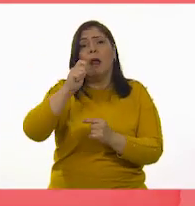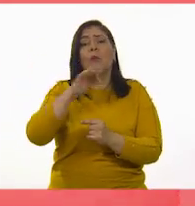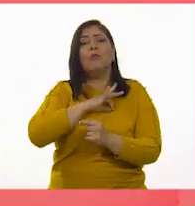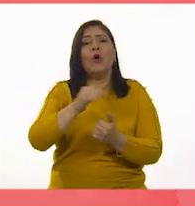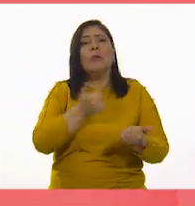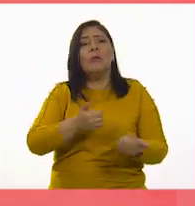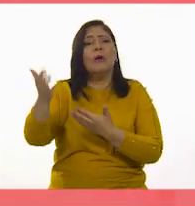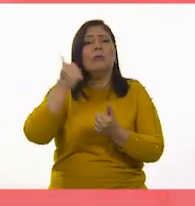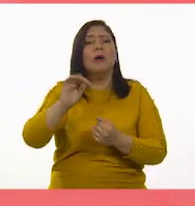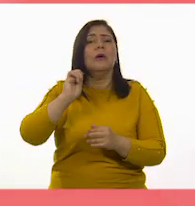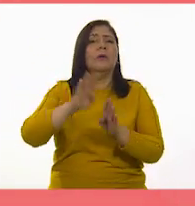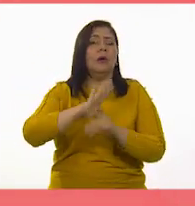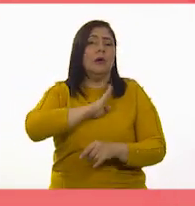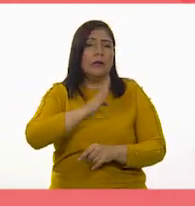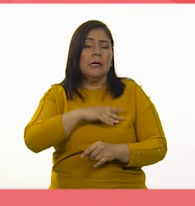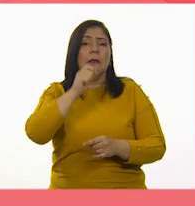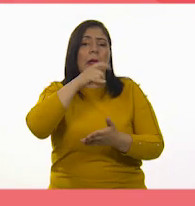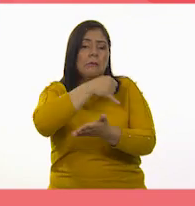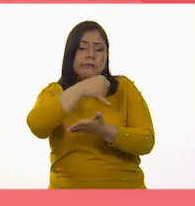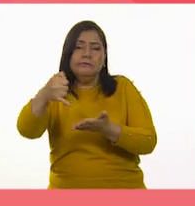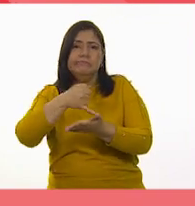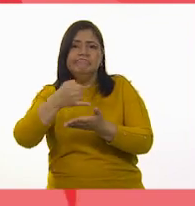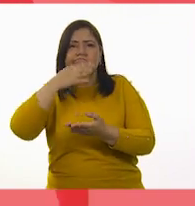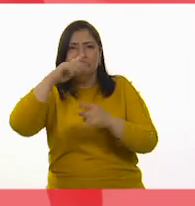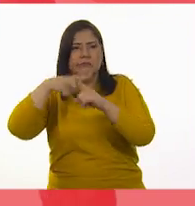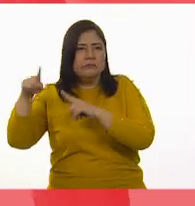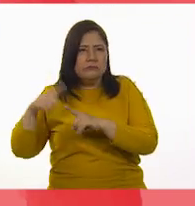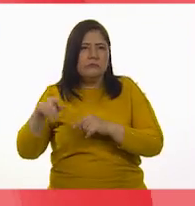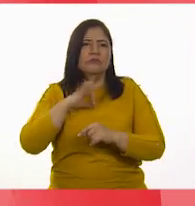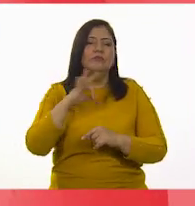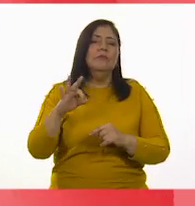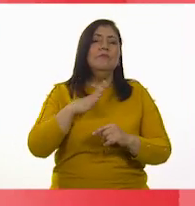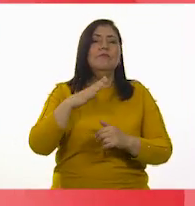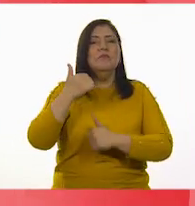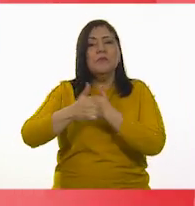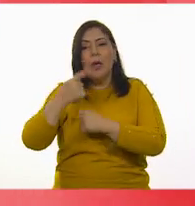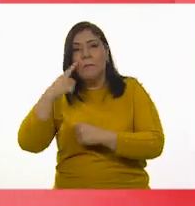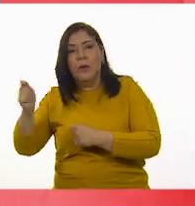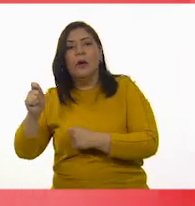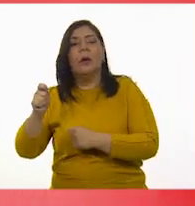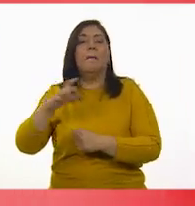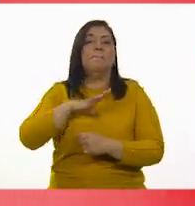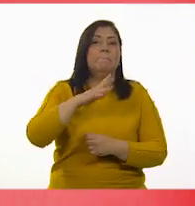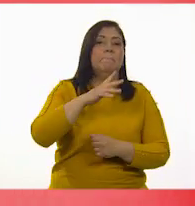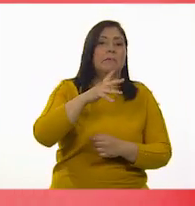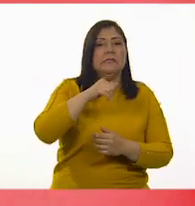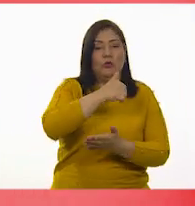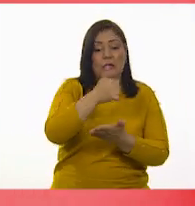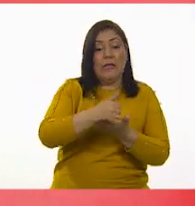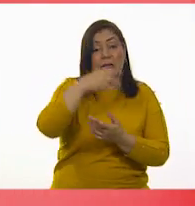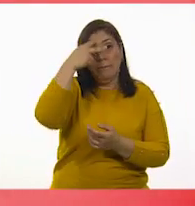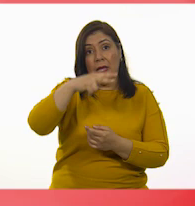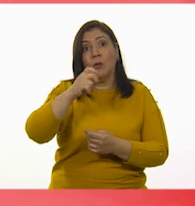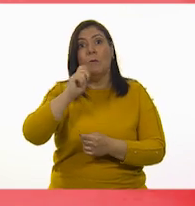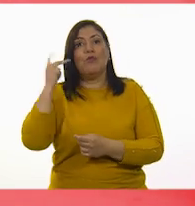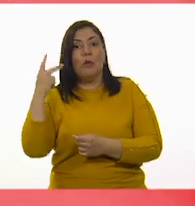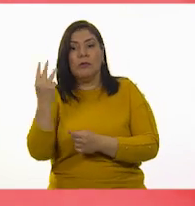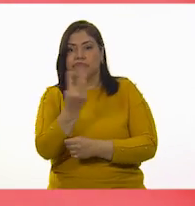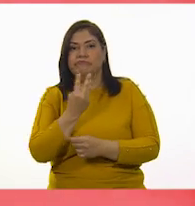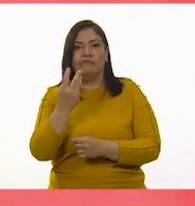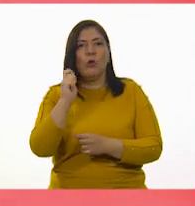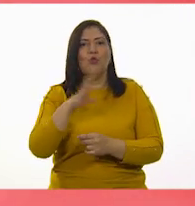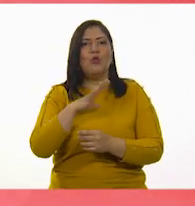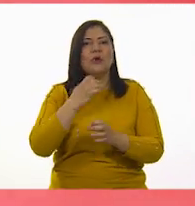productor de granos, inclusive para competir con Puebla, Ciudad de México, todo en el centro del país. Por cierto, ¿ustedes saben qué